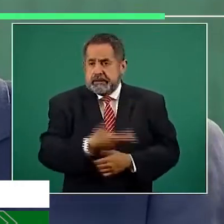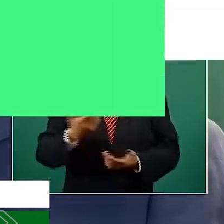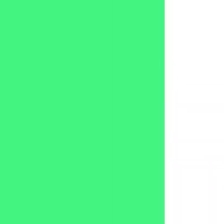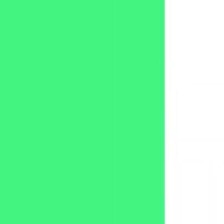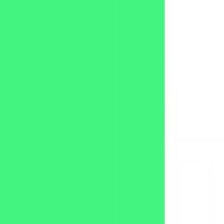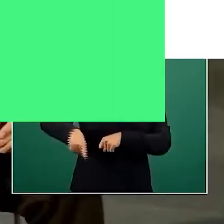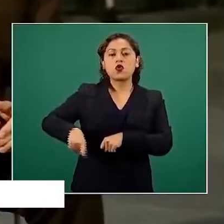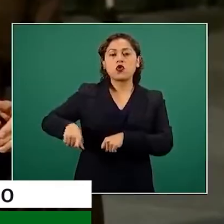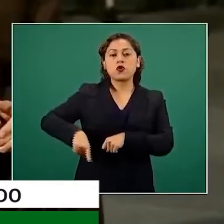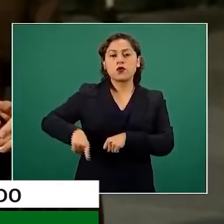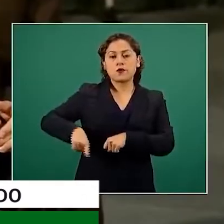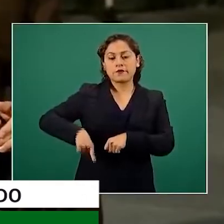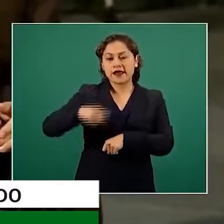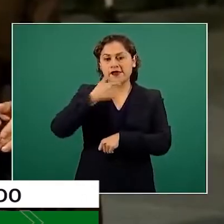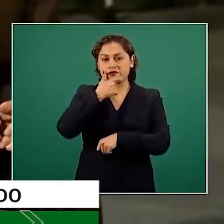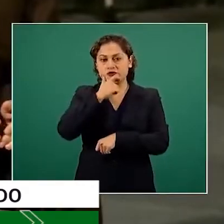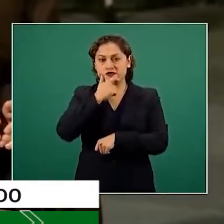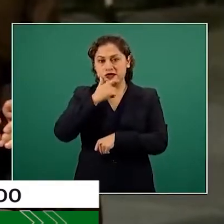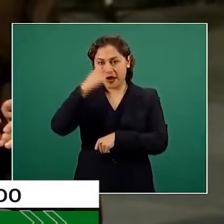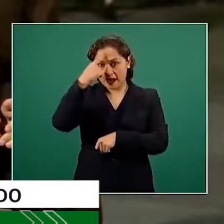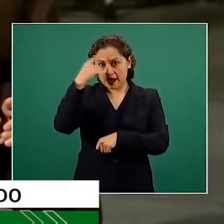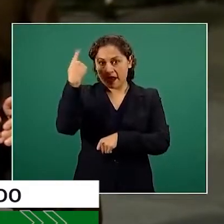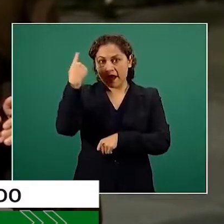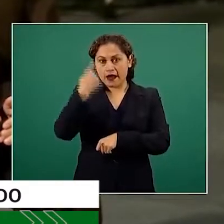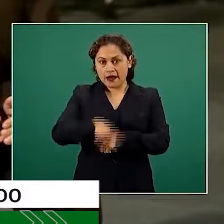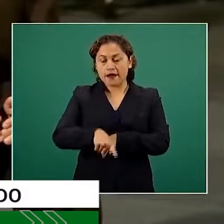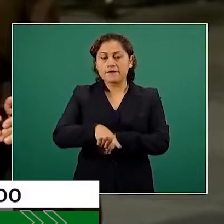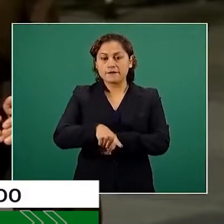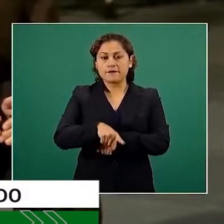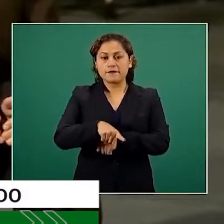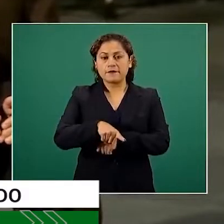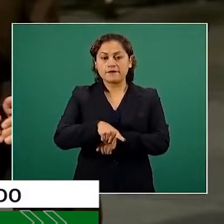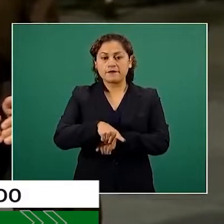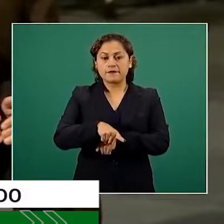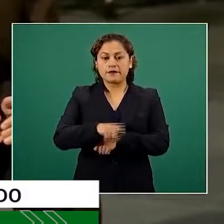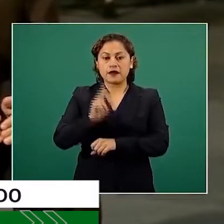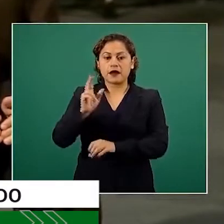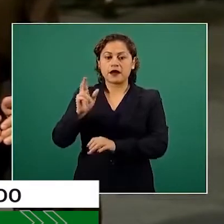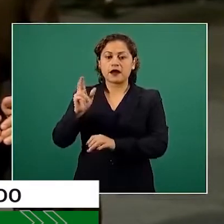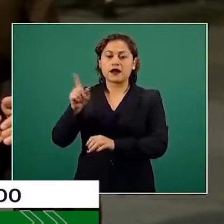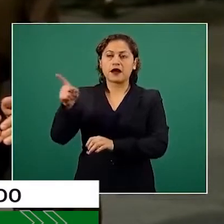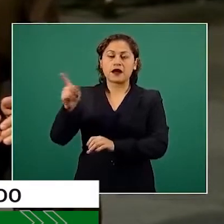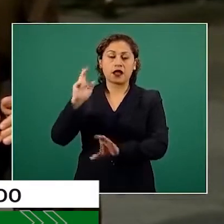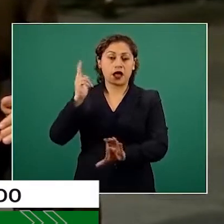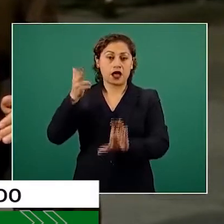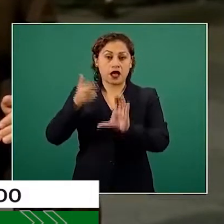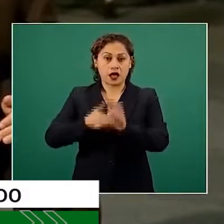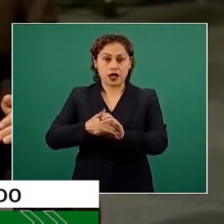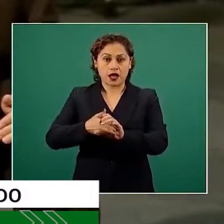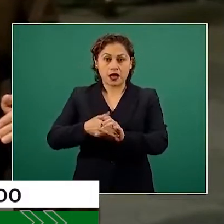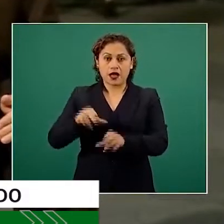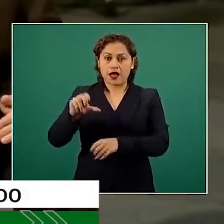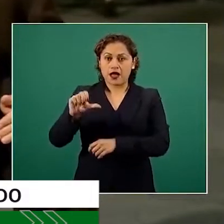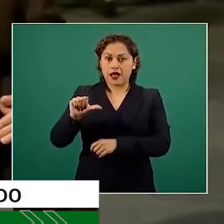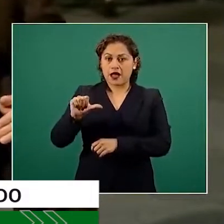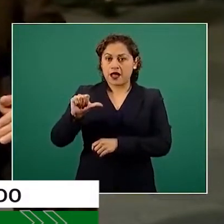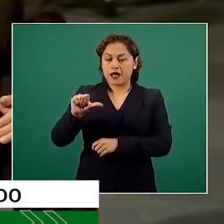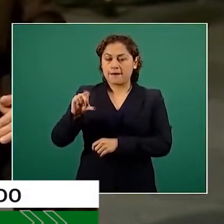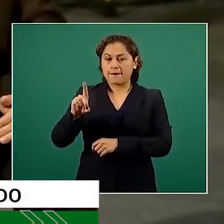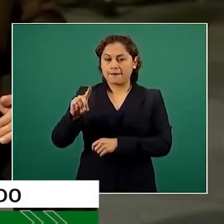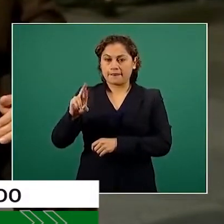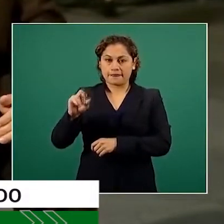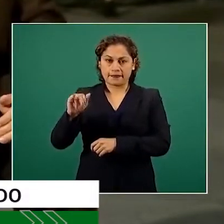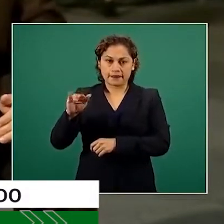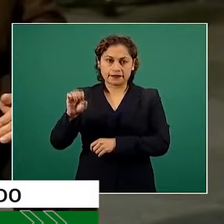investigación. El jefe del Ejecutivo indicó que México está pendiente del proceso contra Julian Assange en Reino Unido después de